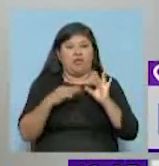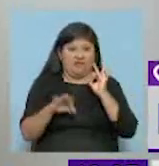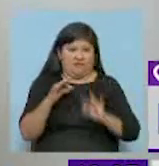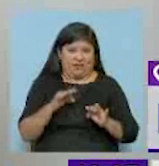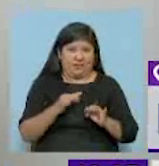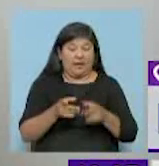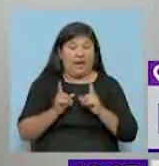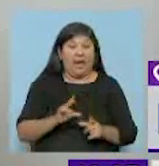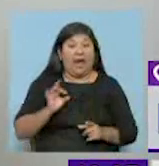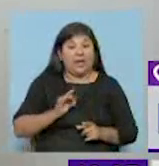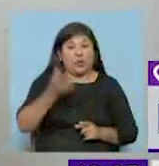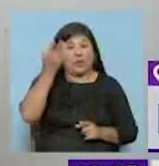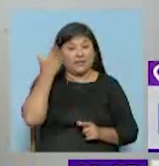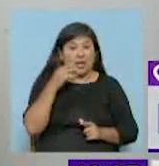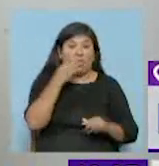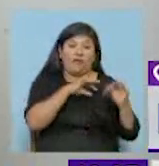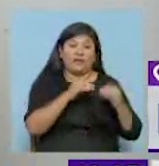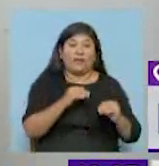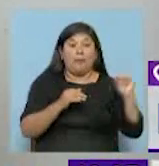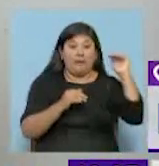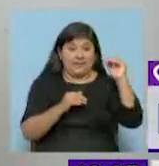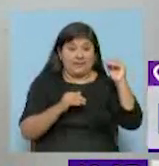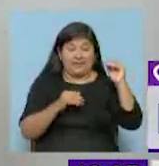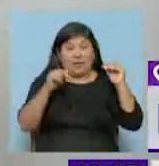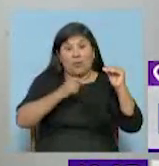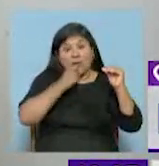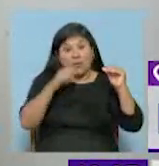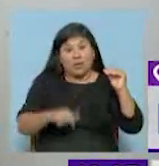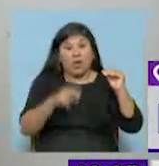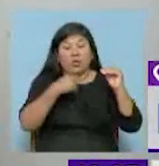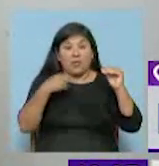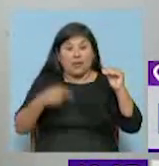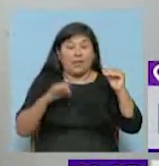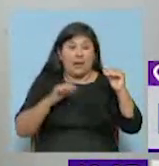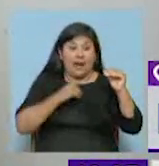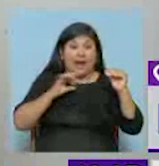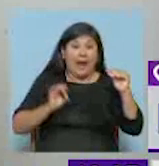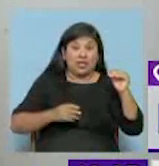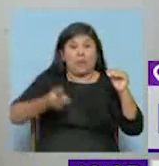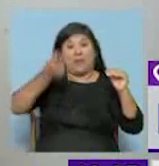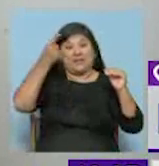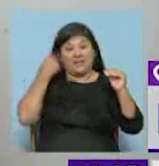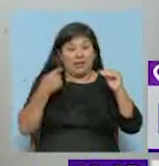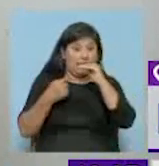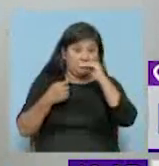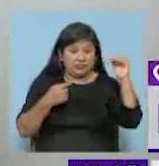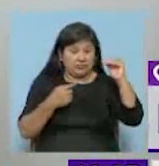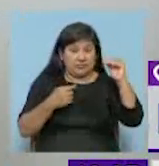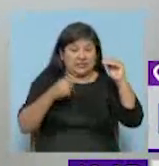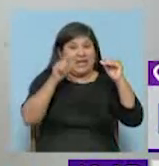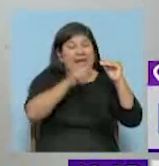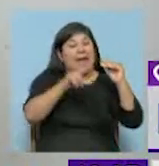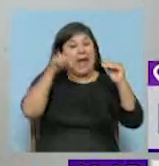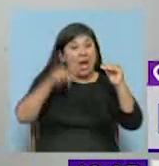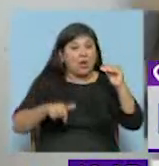Este mes, con respecto al año pasado, cayó más de un 30% y más de un 20% con respecto a